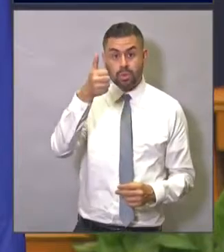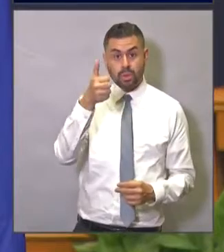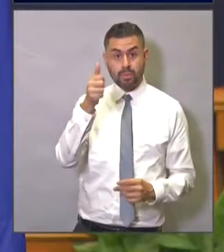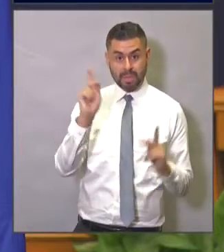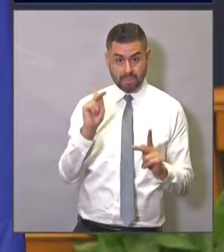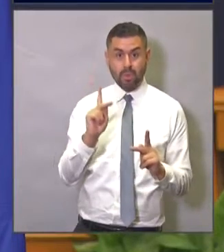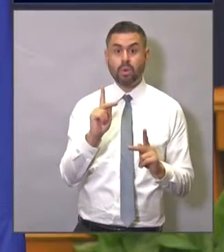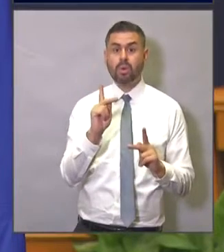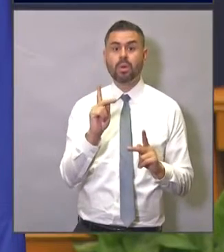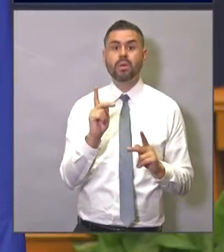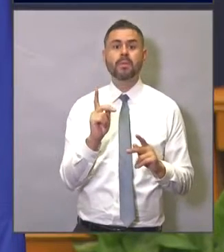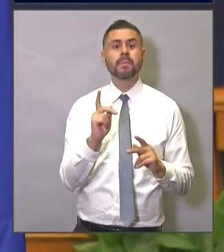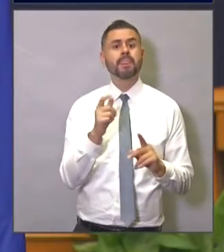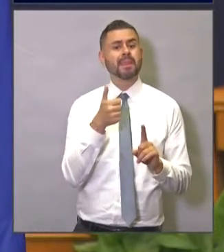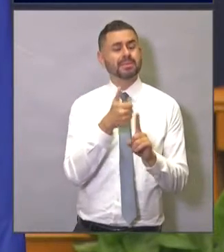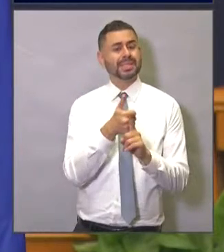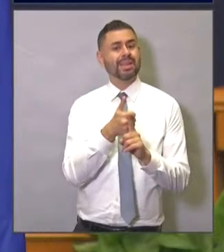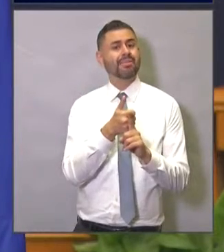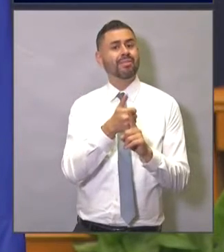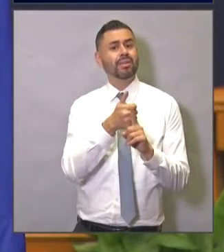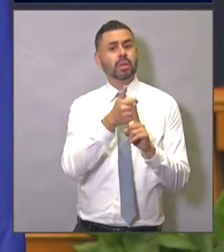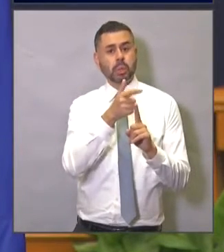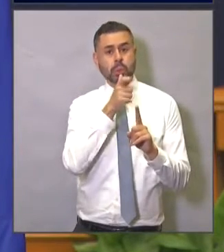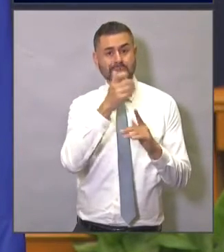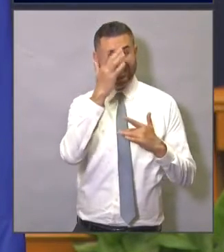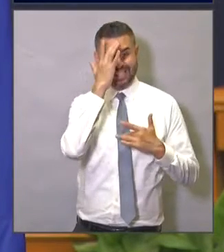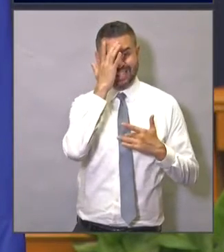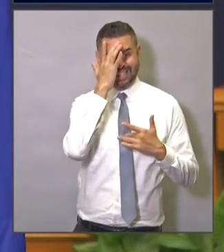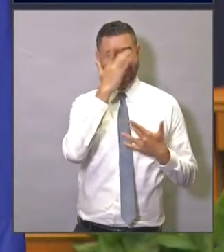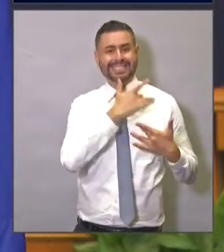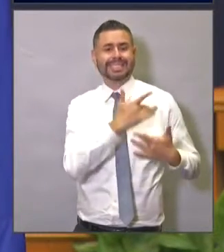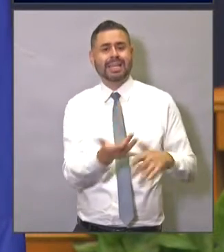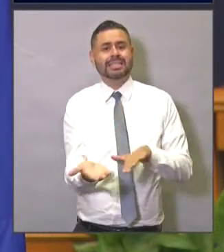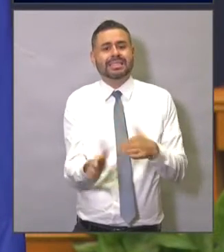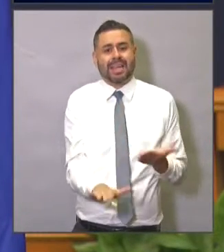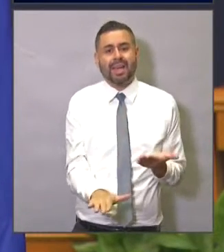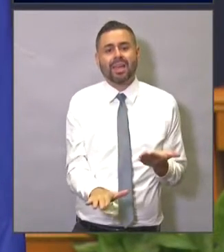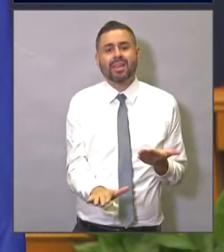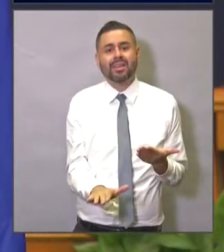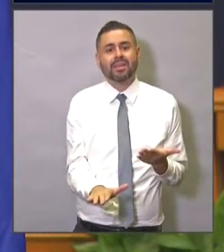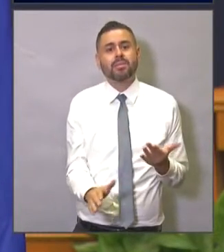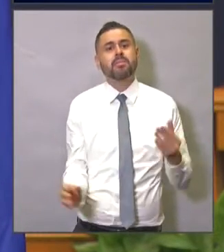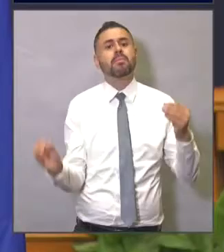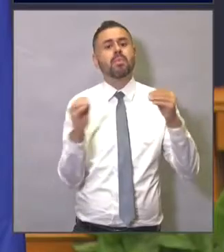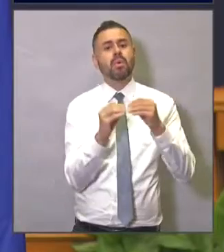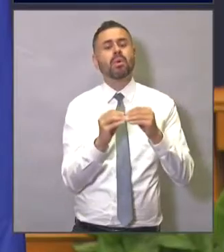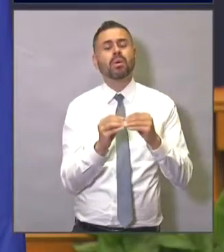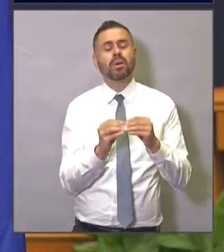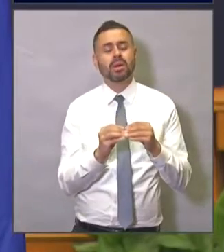mayor riesgo de enfermedad grave y muerte debido a COVID-19